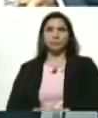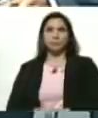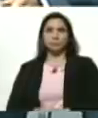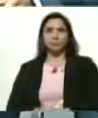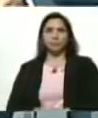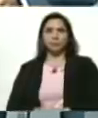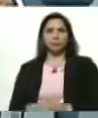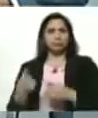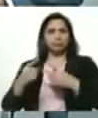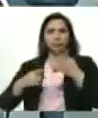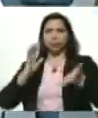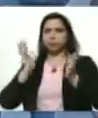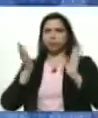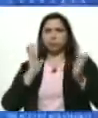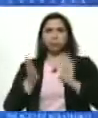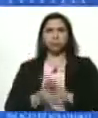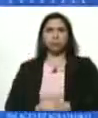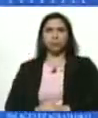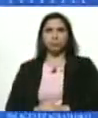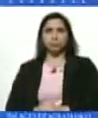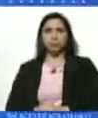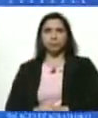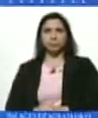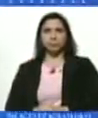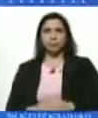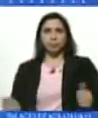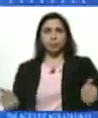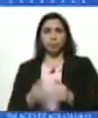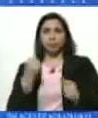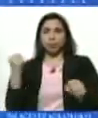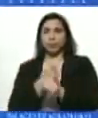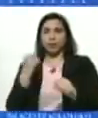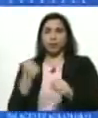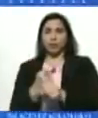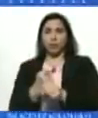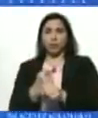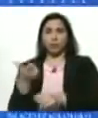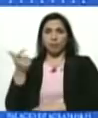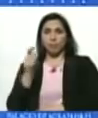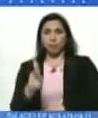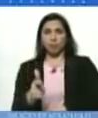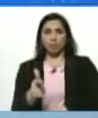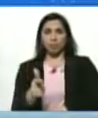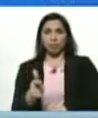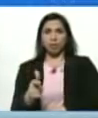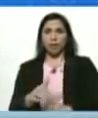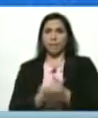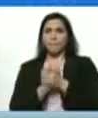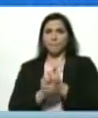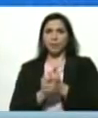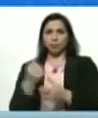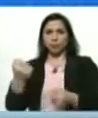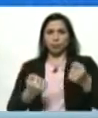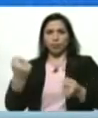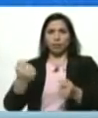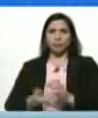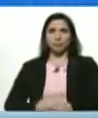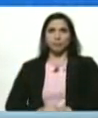lo demás no vamos conversando con los gremios del transporte con mi colega chófer